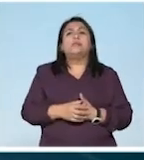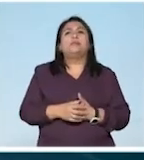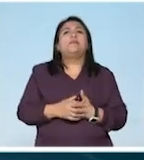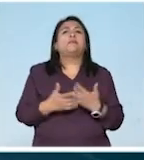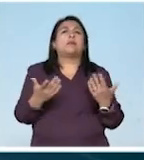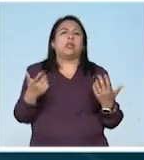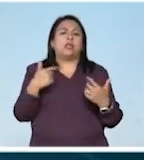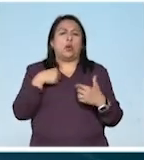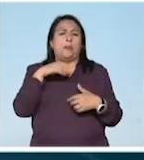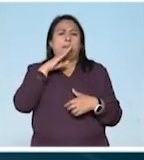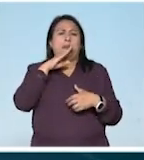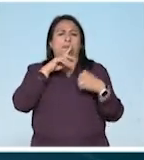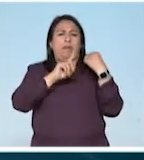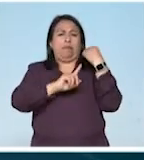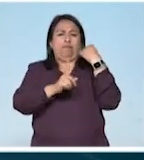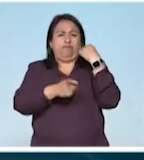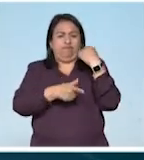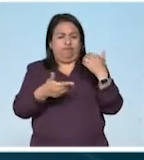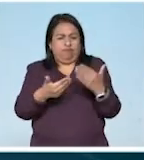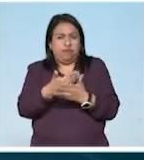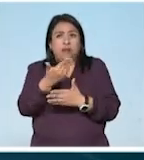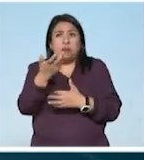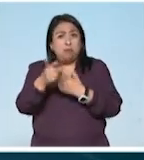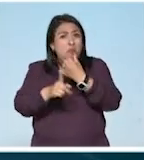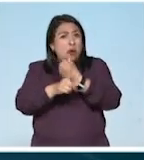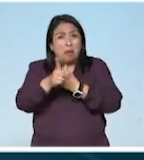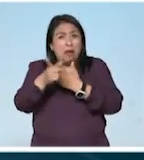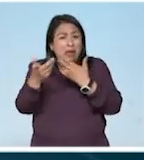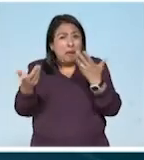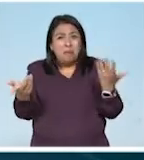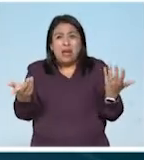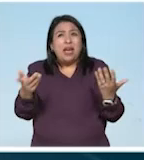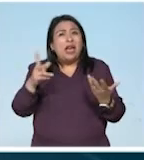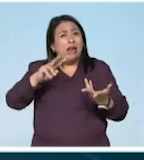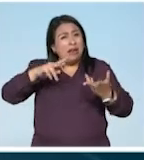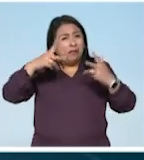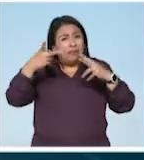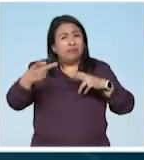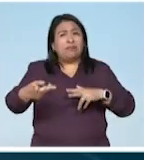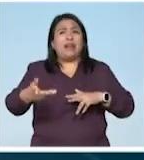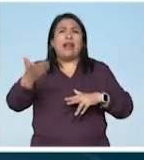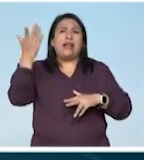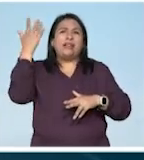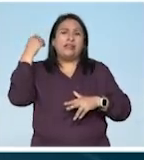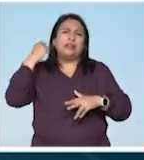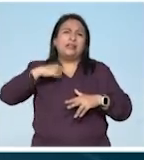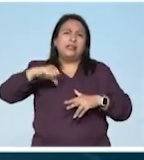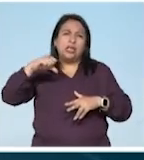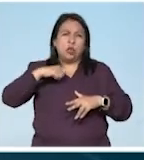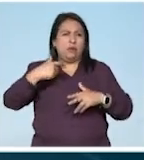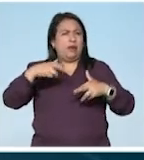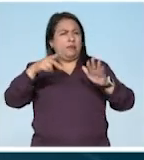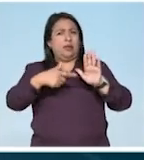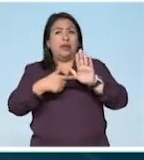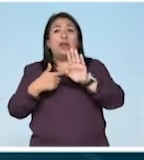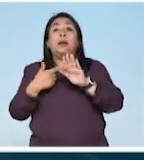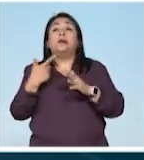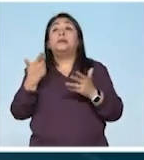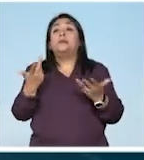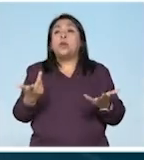de la maternidad es un problema en vez de ser un emblema como fue tantos siglos, ¿no? Y el hecho de que se haya